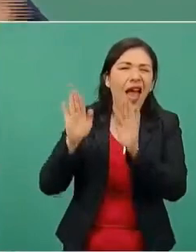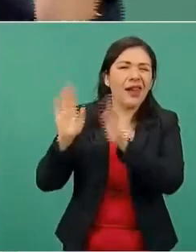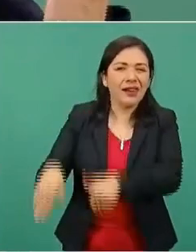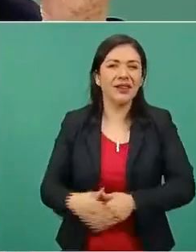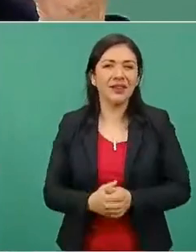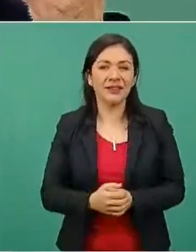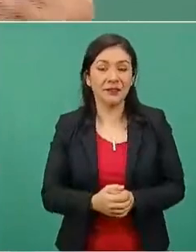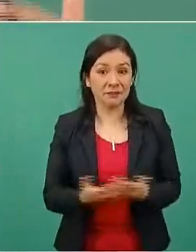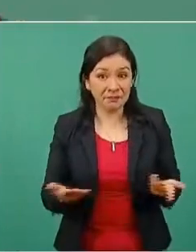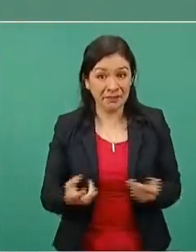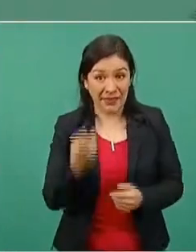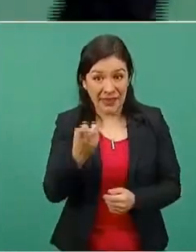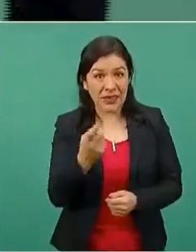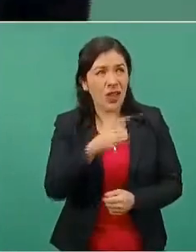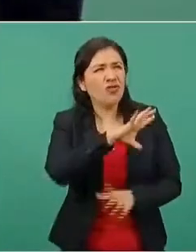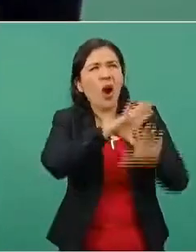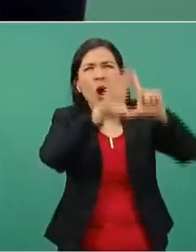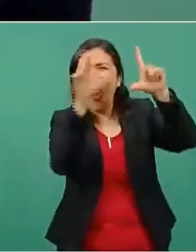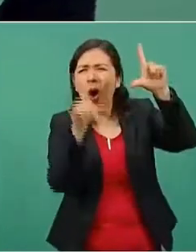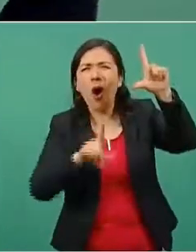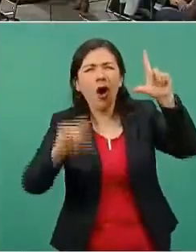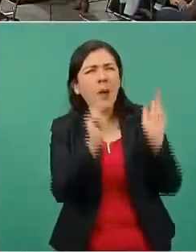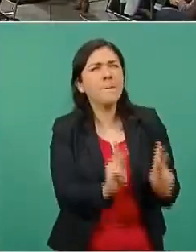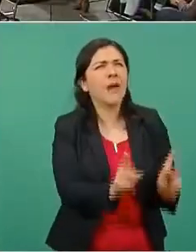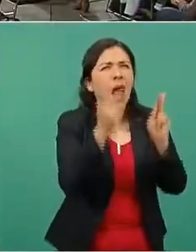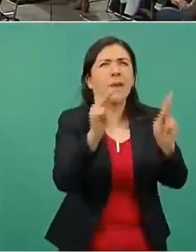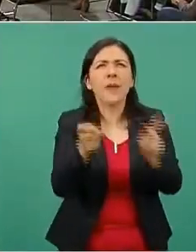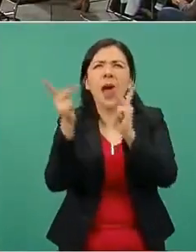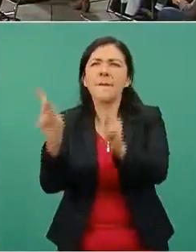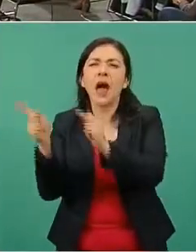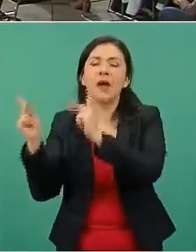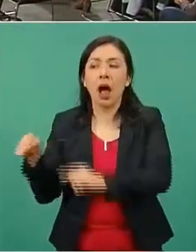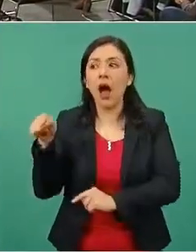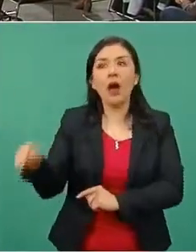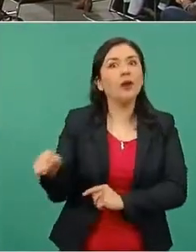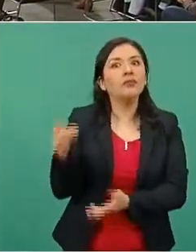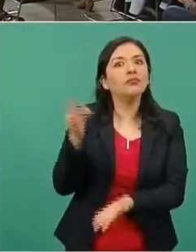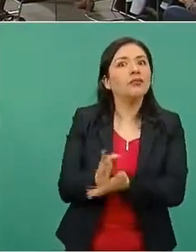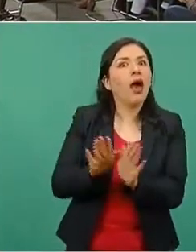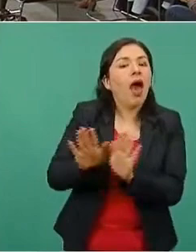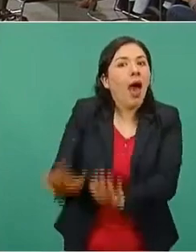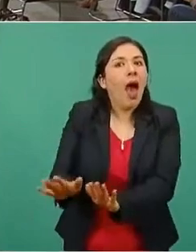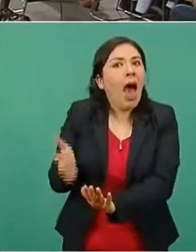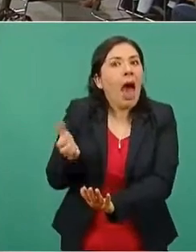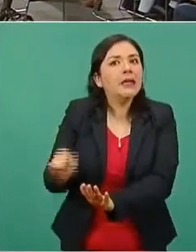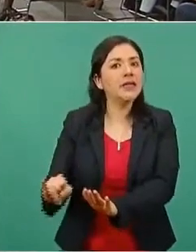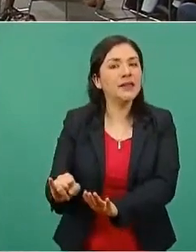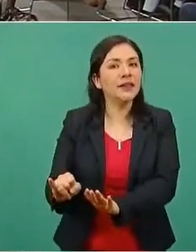Entonces, entregaron todo, pero eso no, ahí lo dejaron.